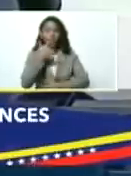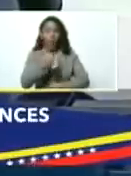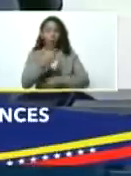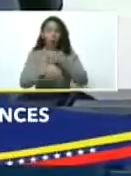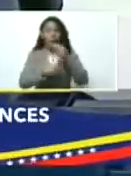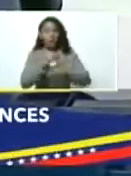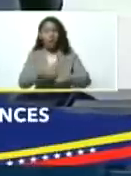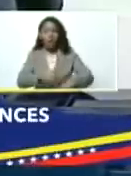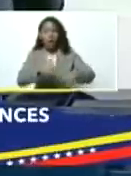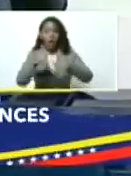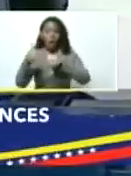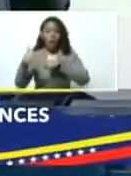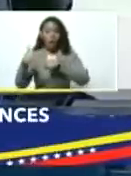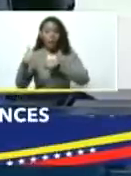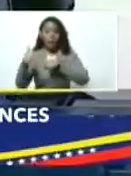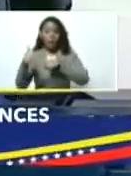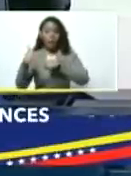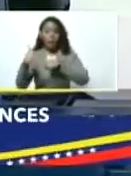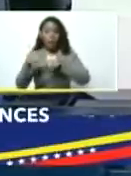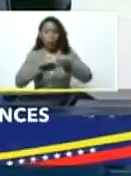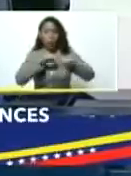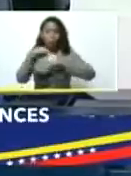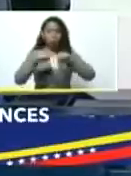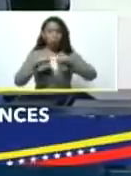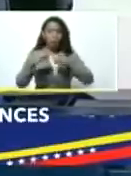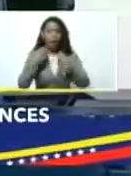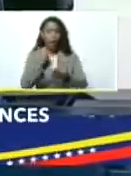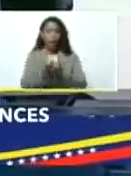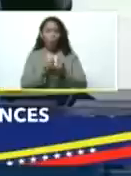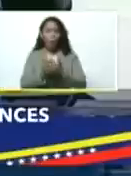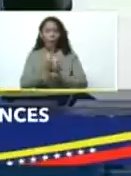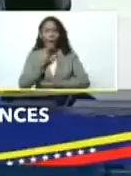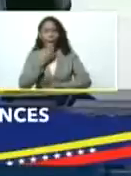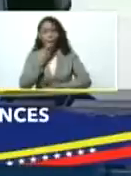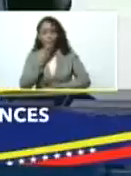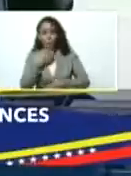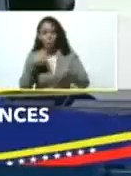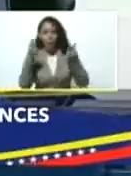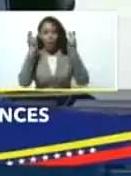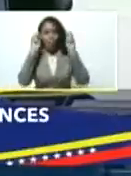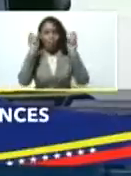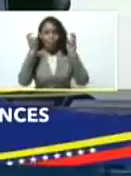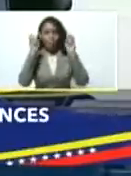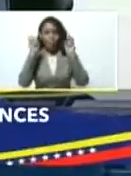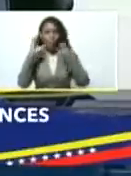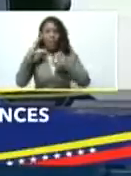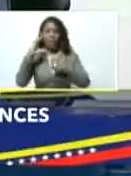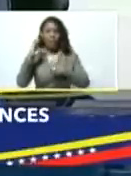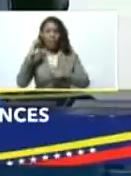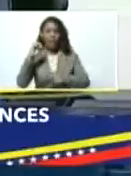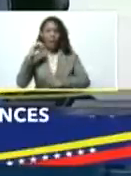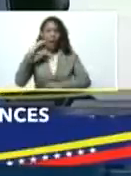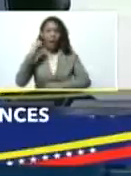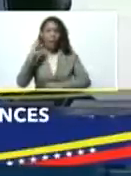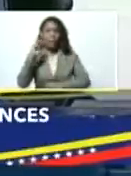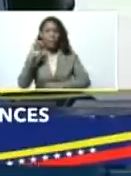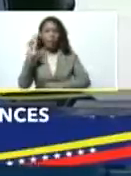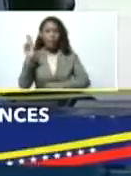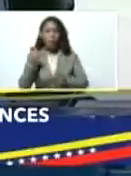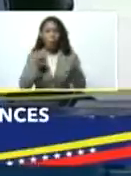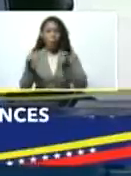realizar esa dinámica económica. Por ejemplo, en el caso de Sencamer, de Contraloría